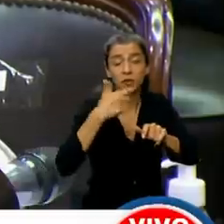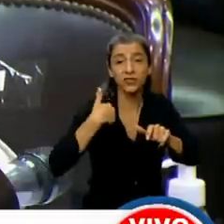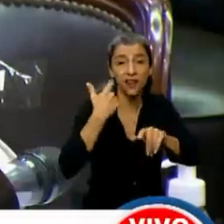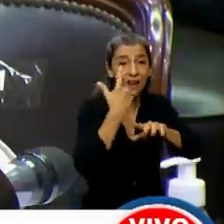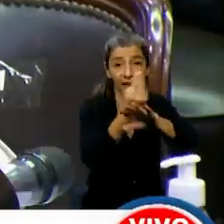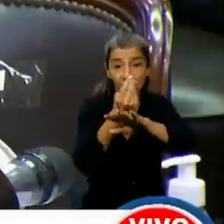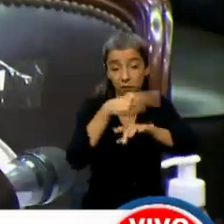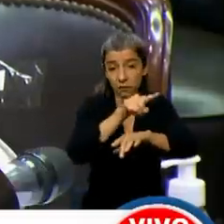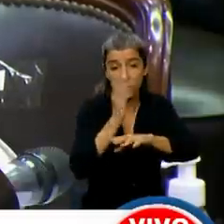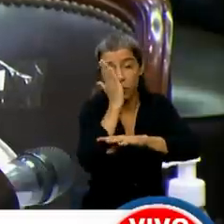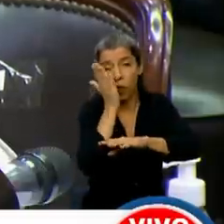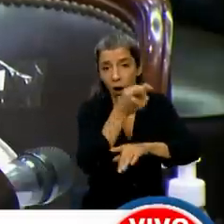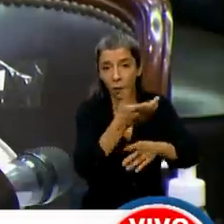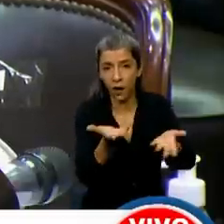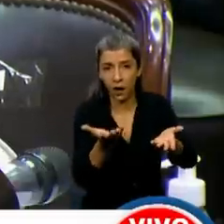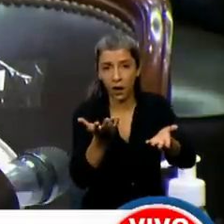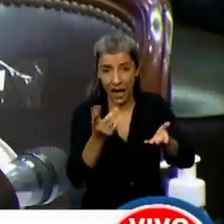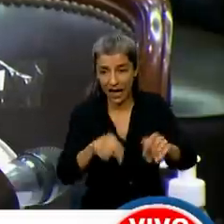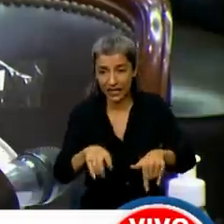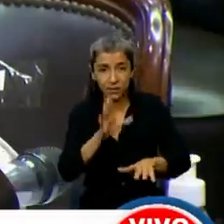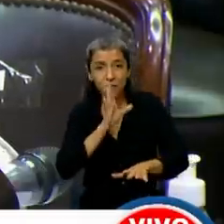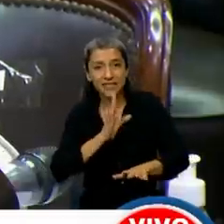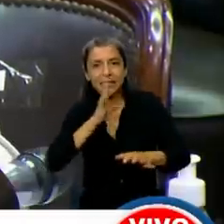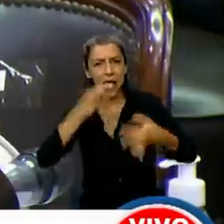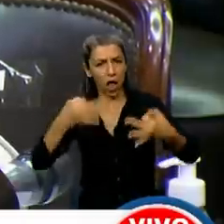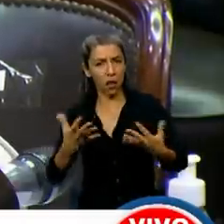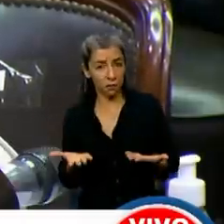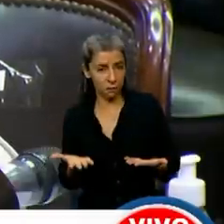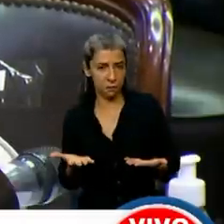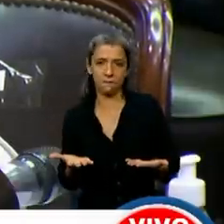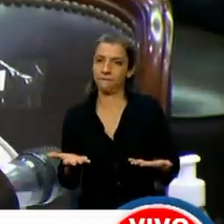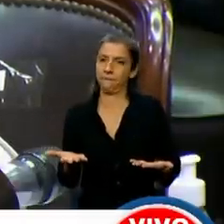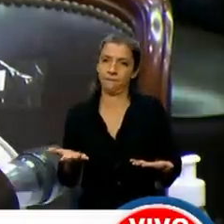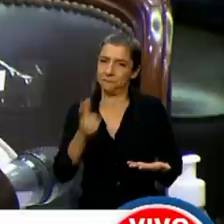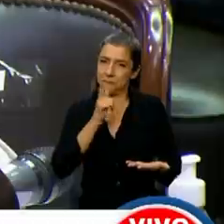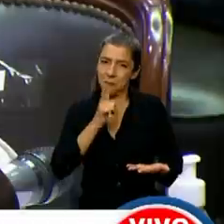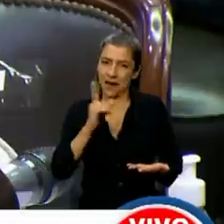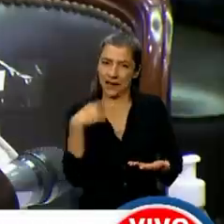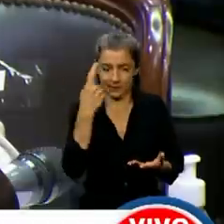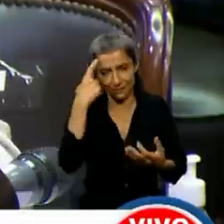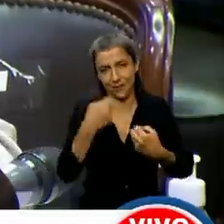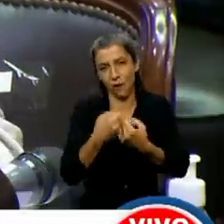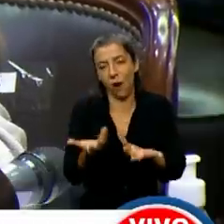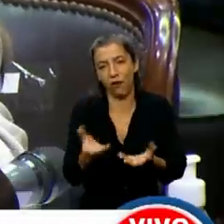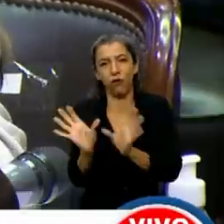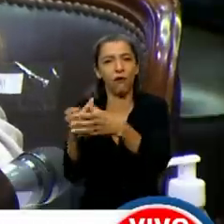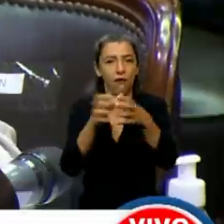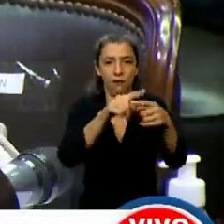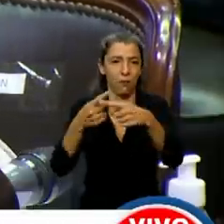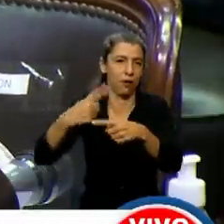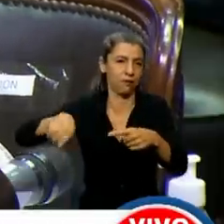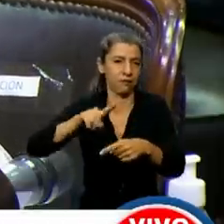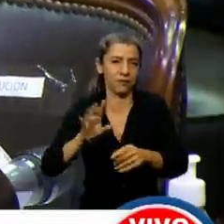de esta manera y creo que en esto también estamos todos de acuerdo en los distintos bloques